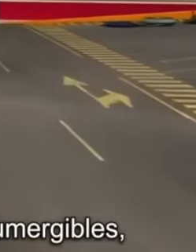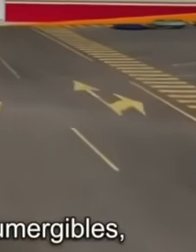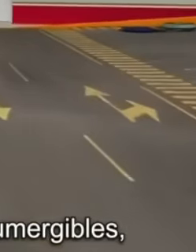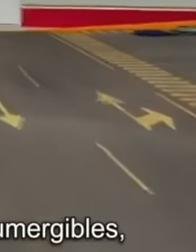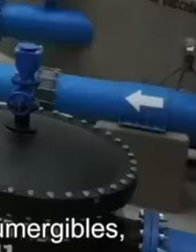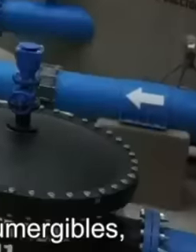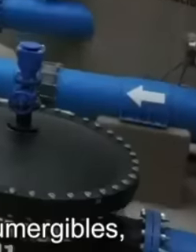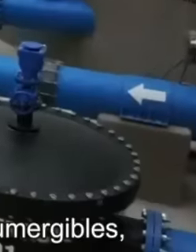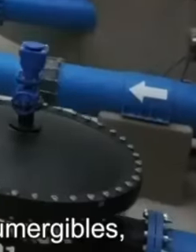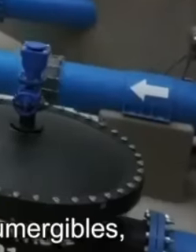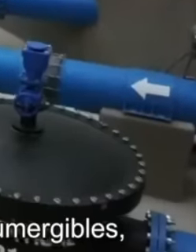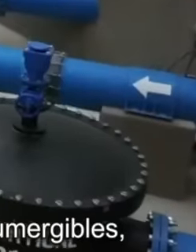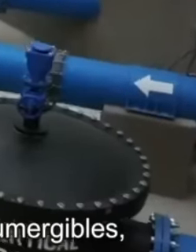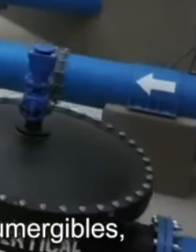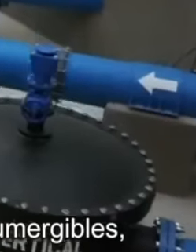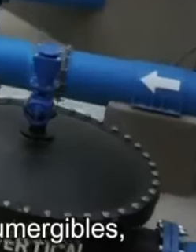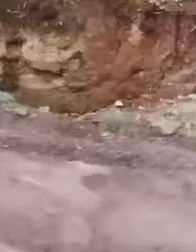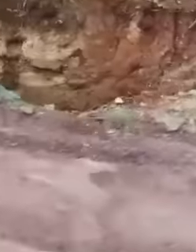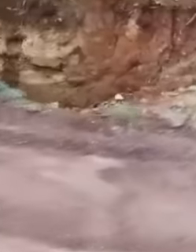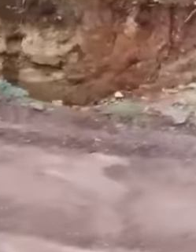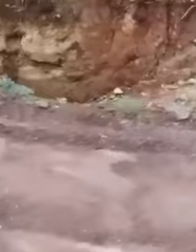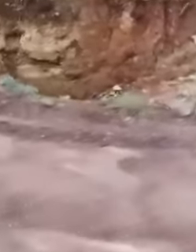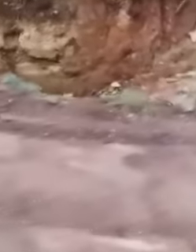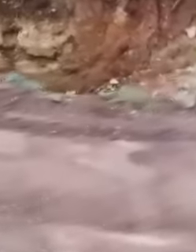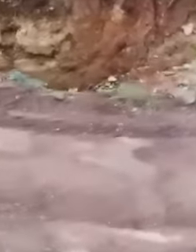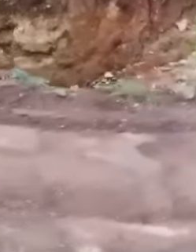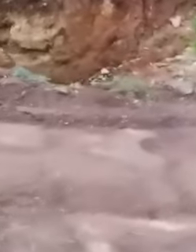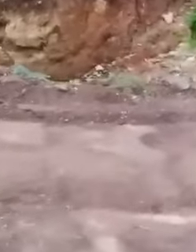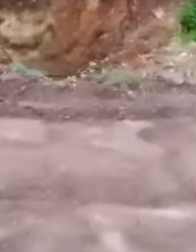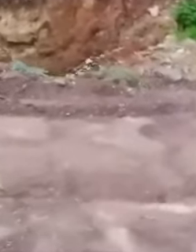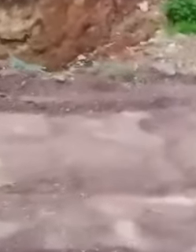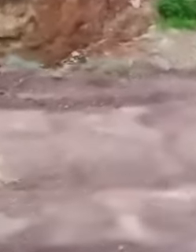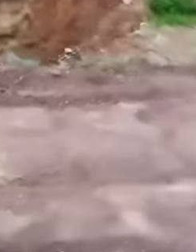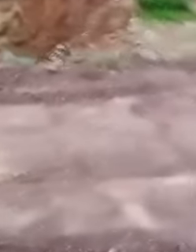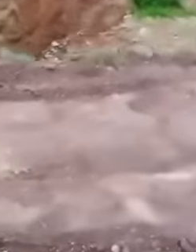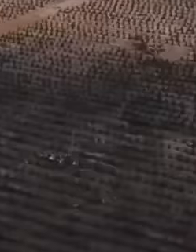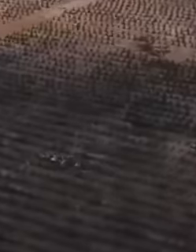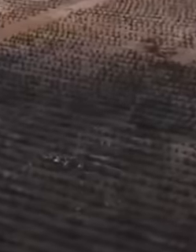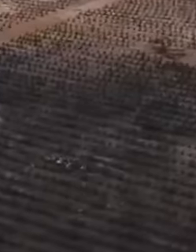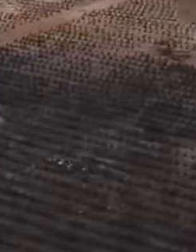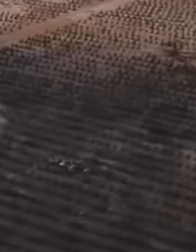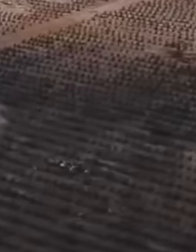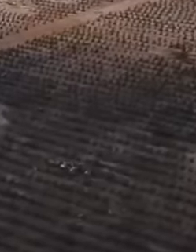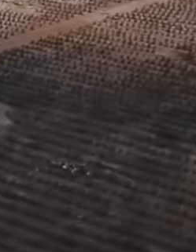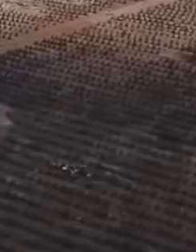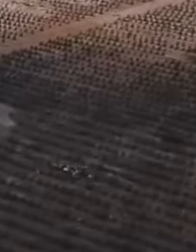planta de bombeo con 5 bombas sumergibles, 6.8 kilómetros de líneas por bombeo,